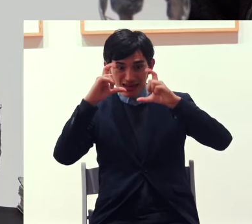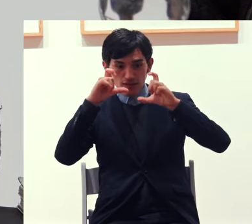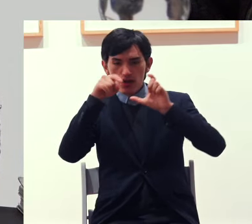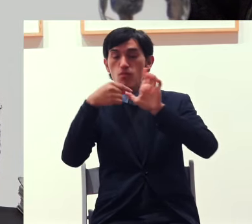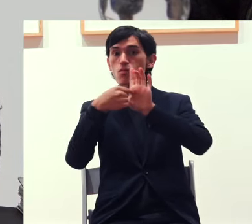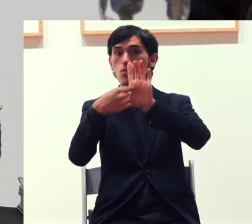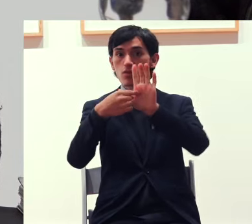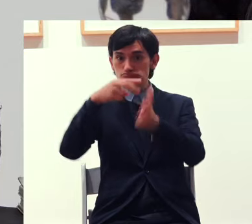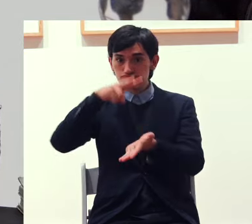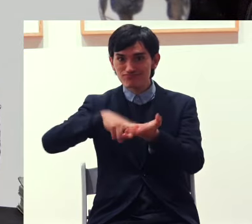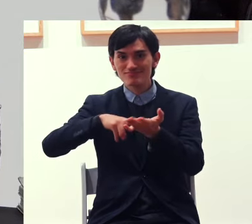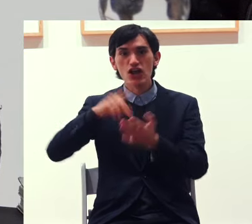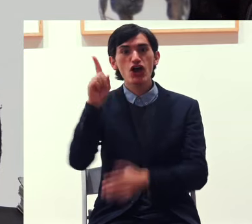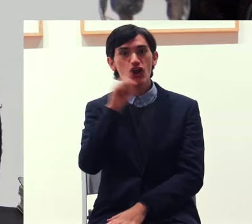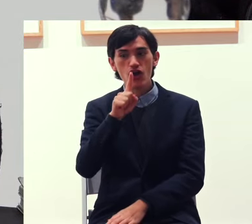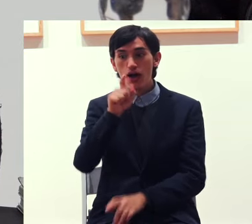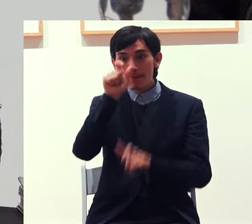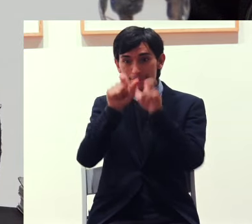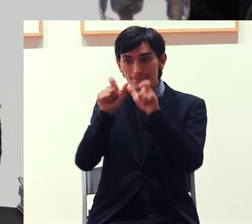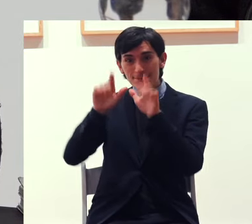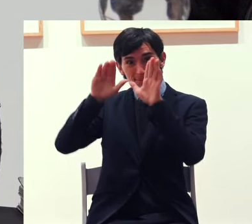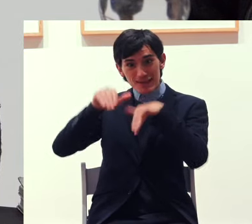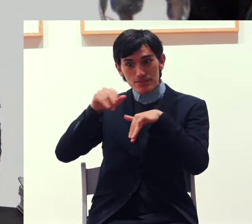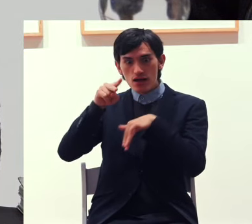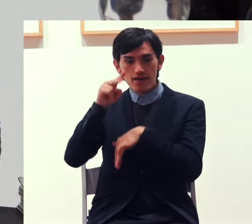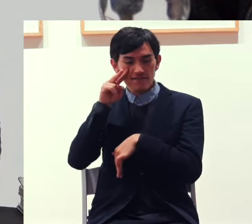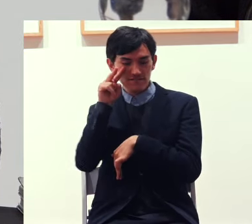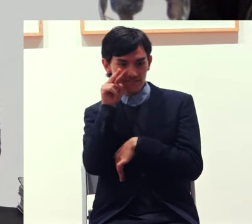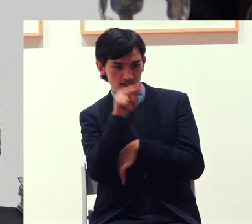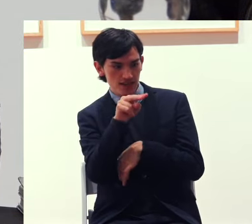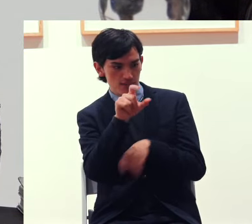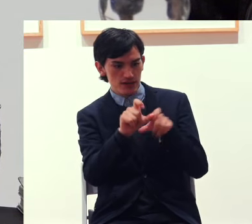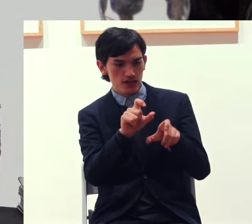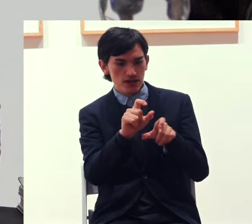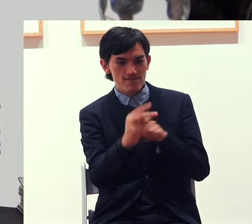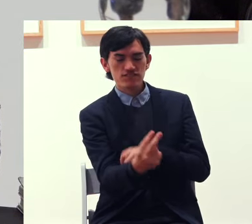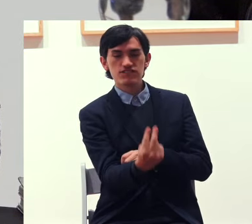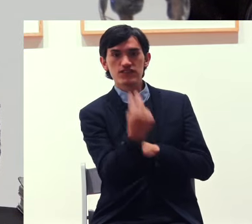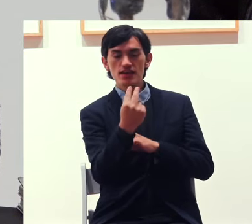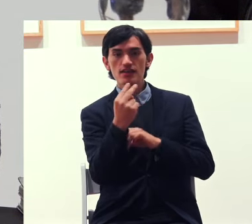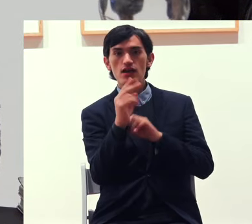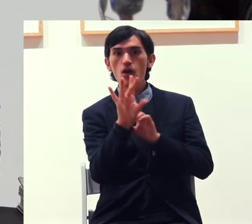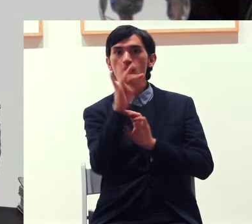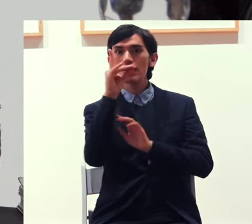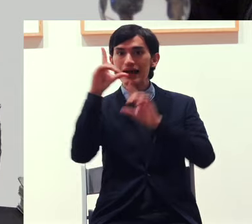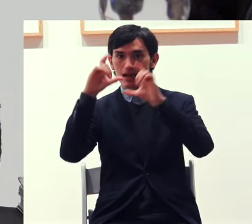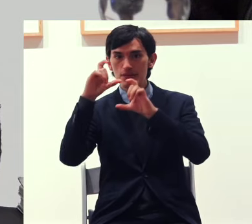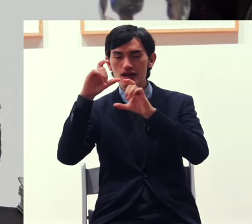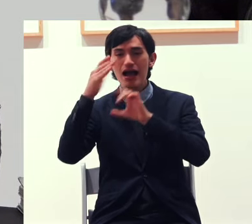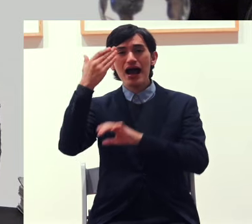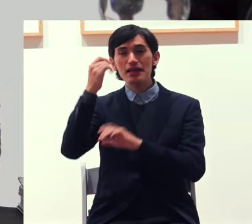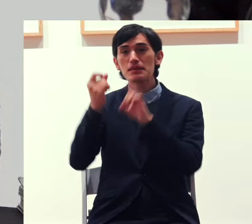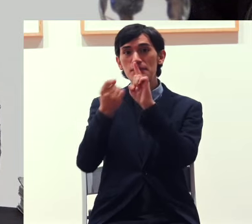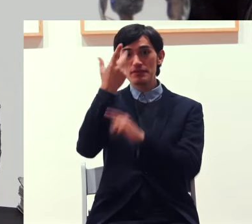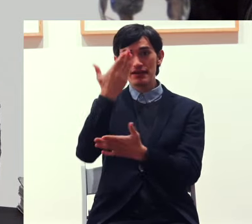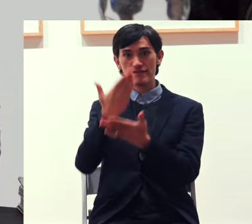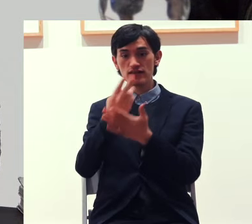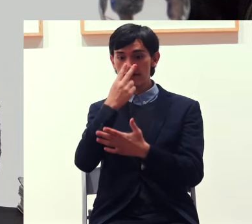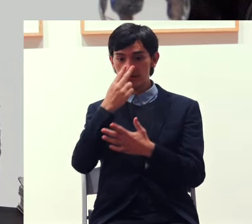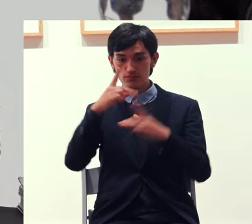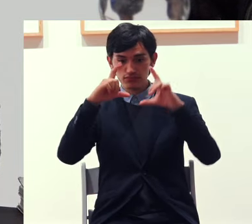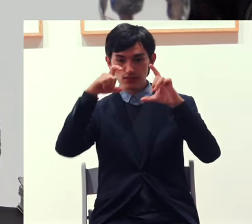es la cámara la que los descubre, son ellos los que nos descubren husmeando a través de la cámara. Cuando vimos